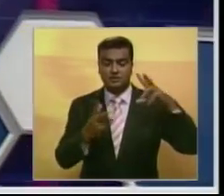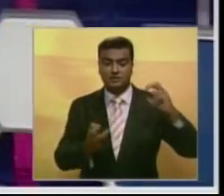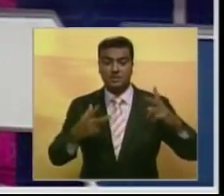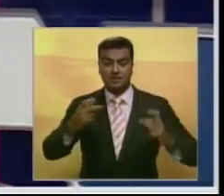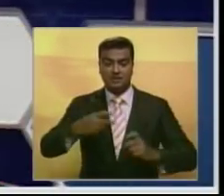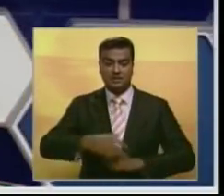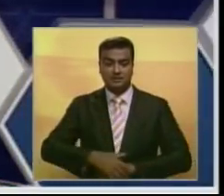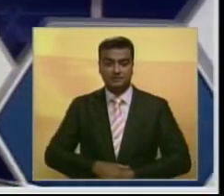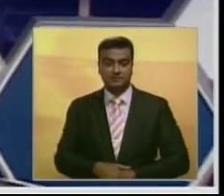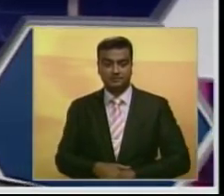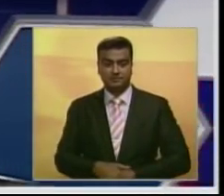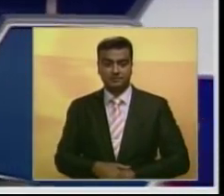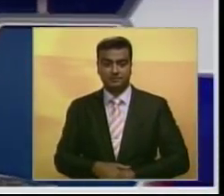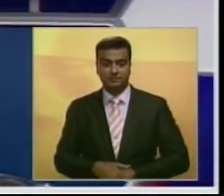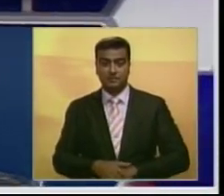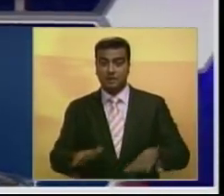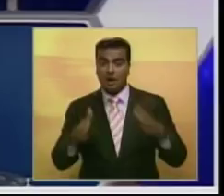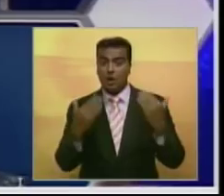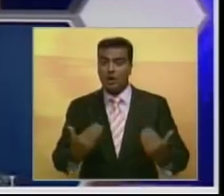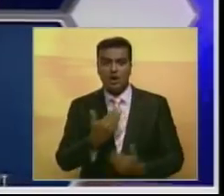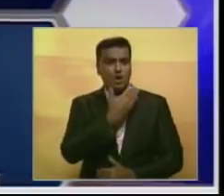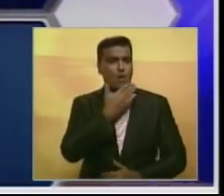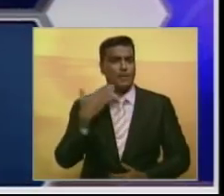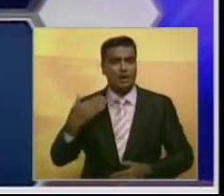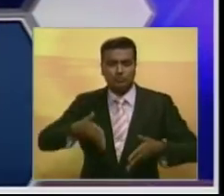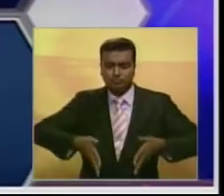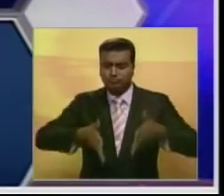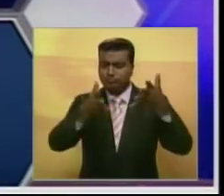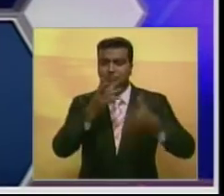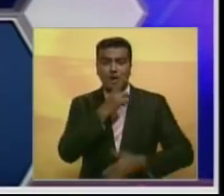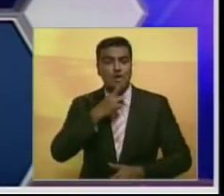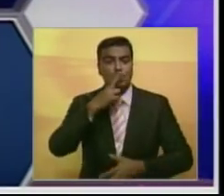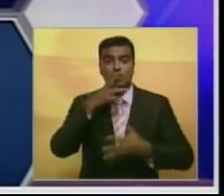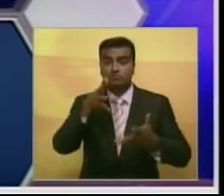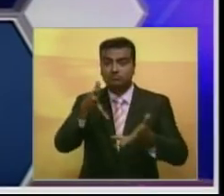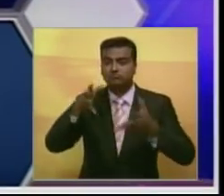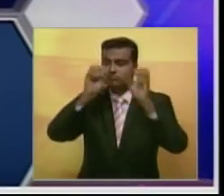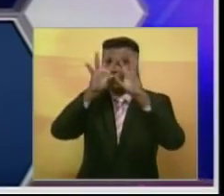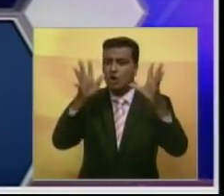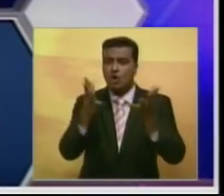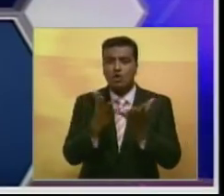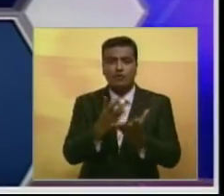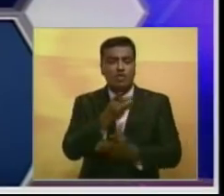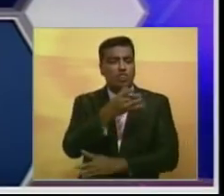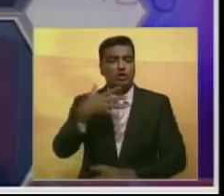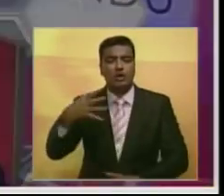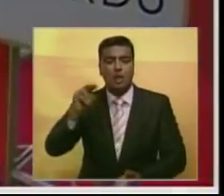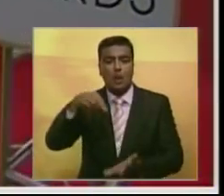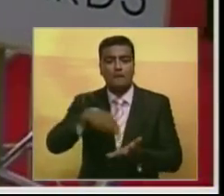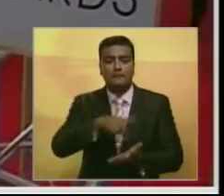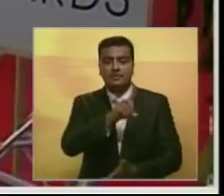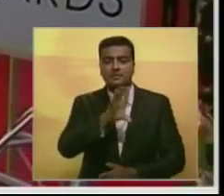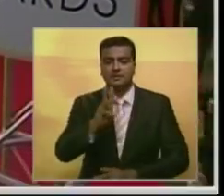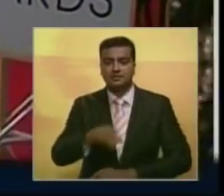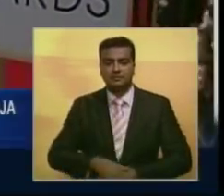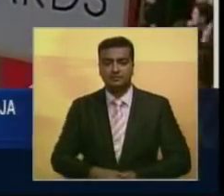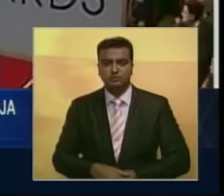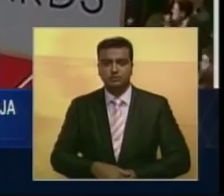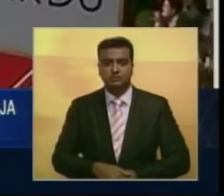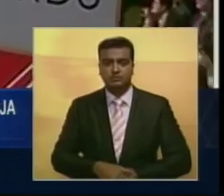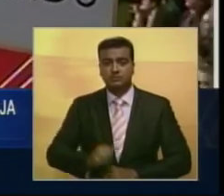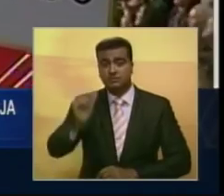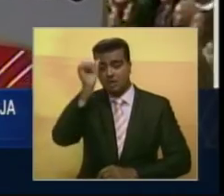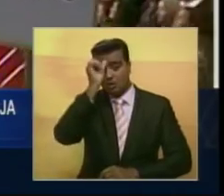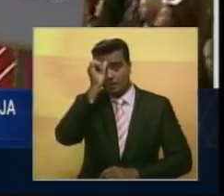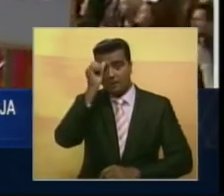Estrenos y Estrellas. Y es el turno de lo mejor de la alfombra roja de los premios Globo de Oro 2016. Este domingo se celebró la